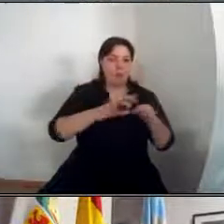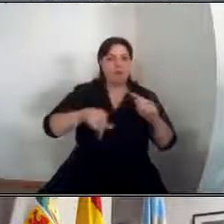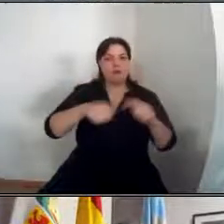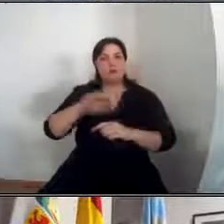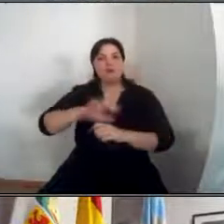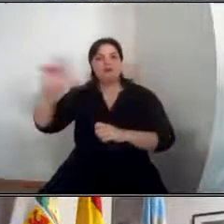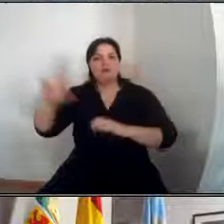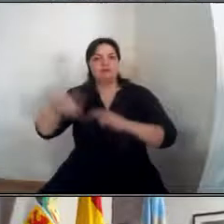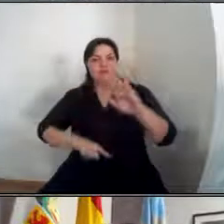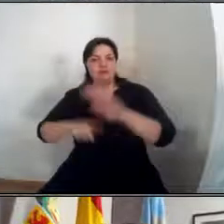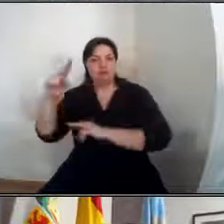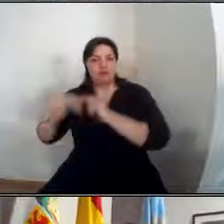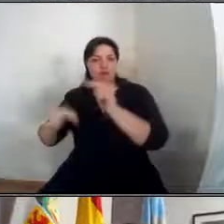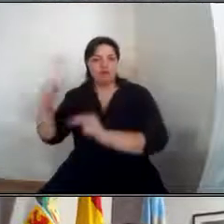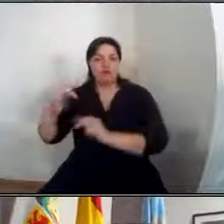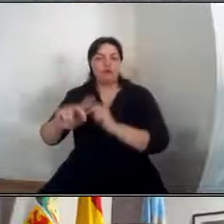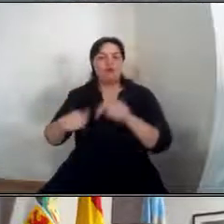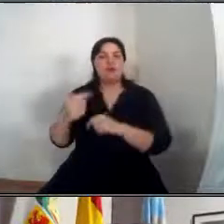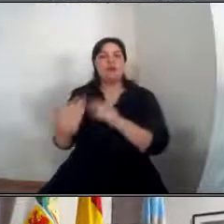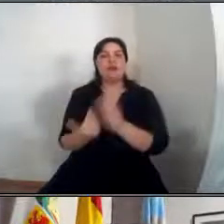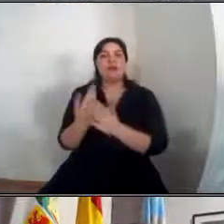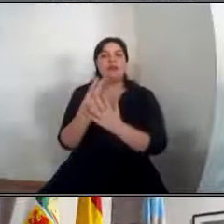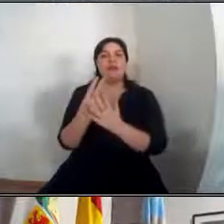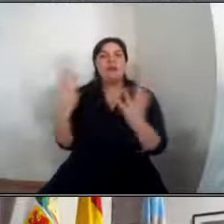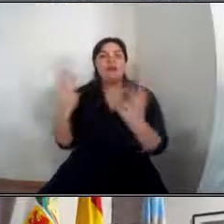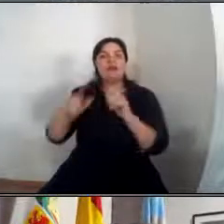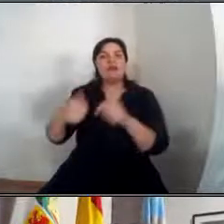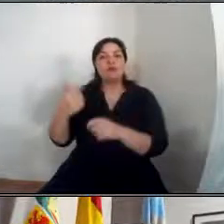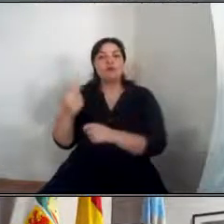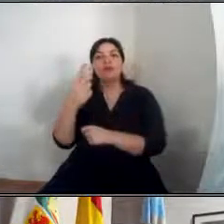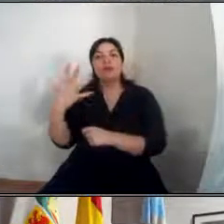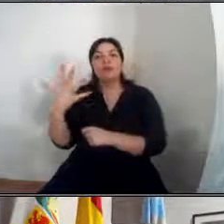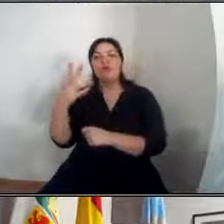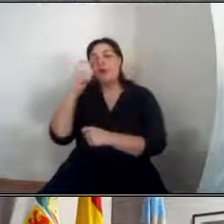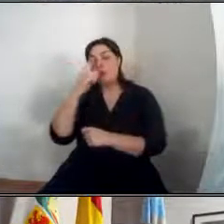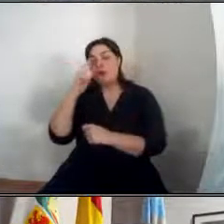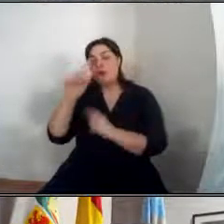seminarios más, el 18, el 25 de junio y el 2 de julio.